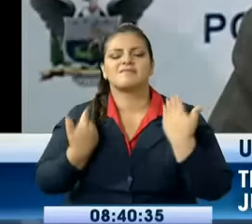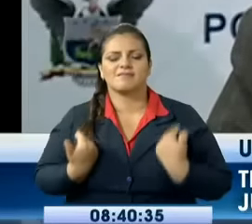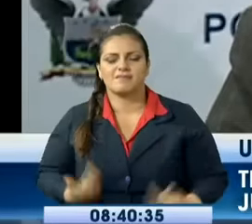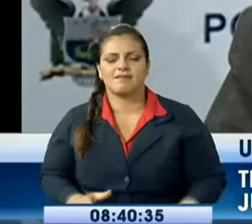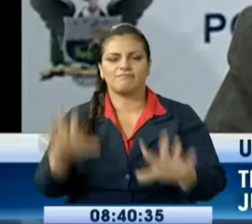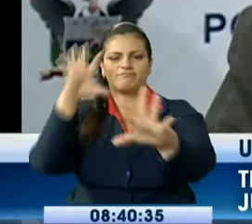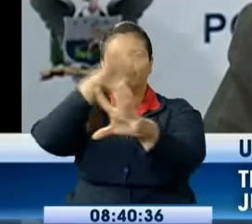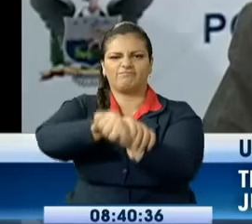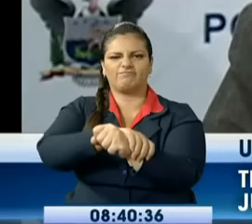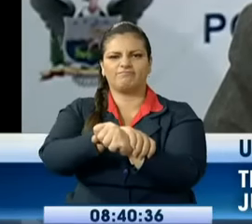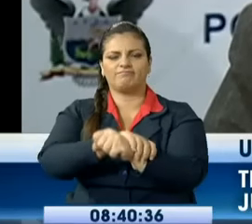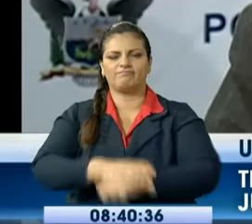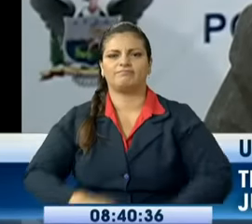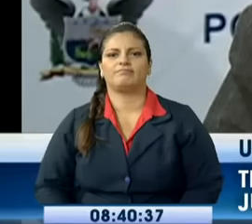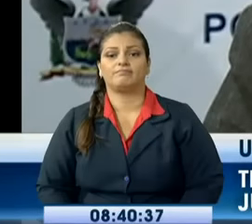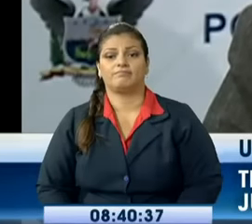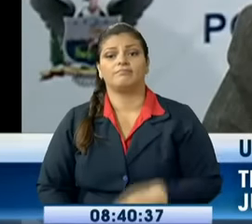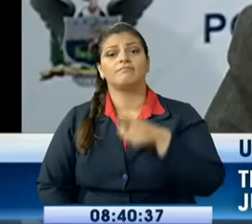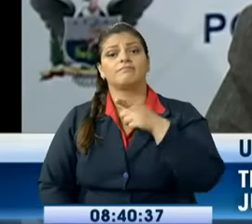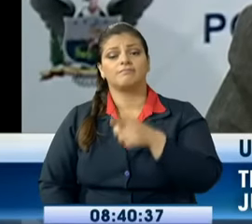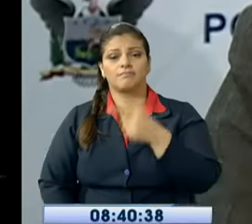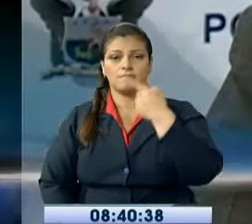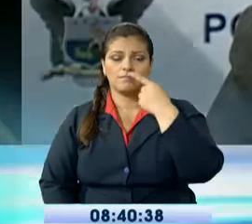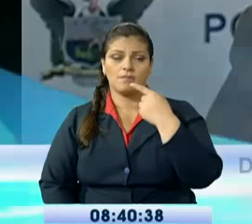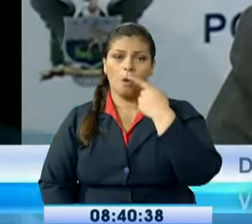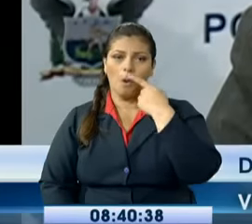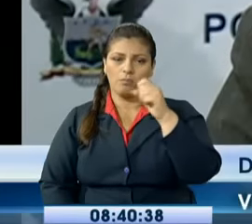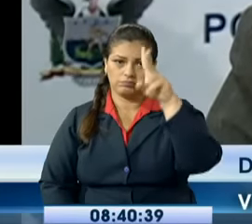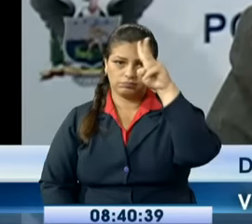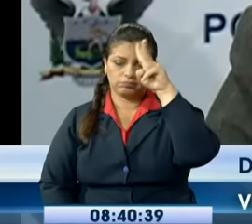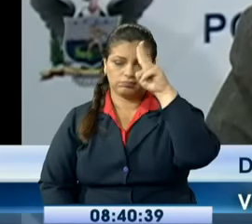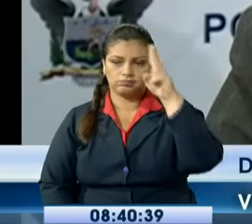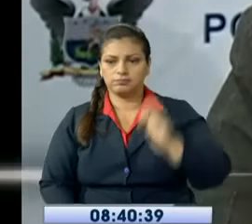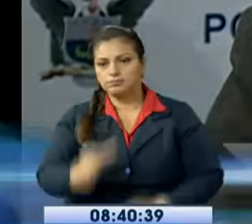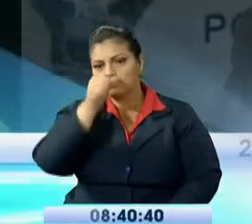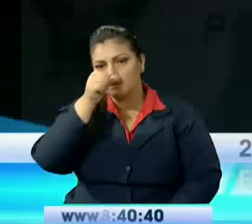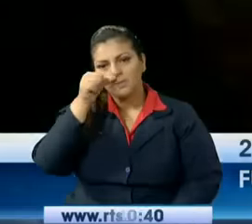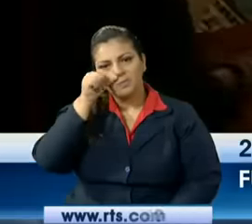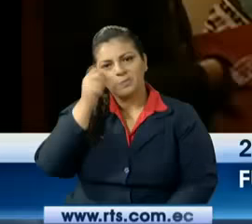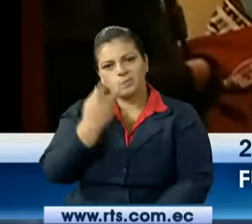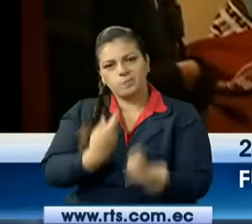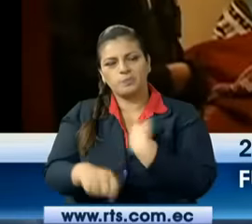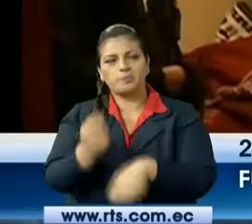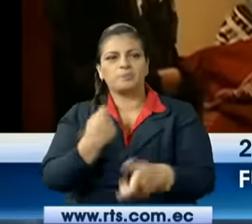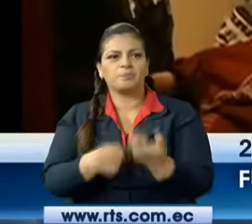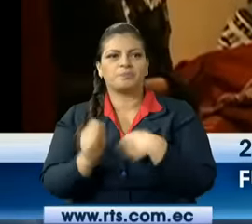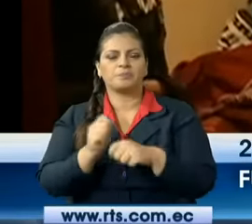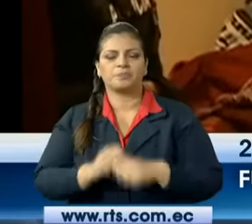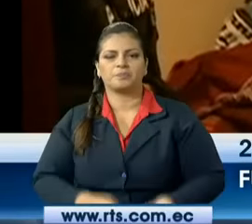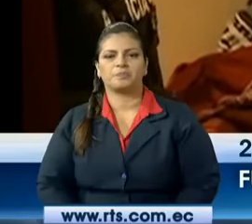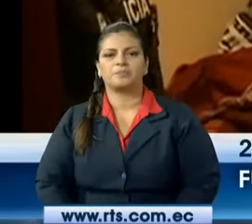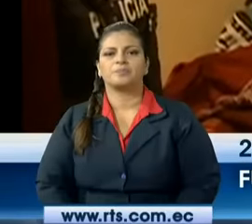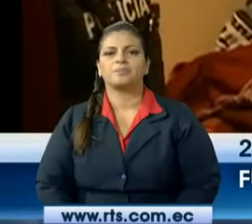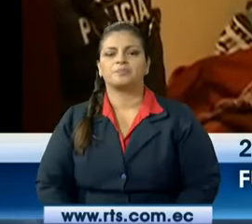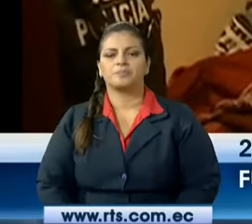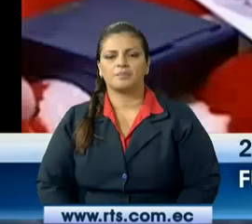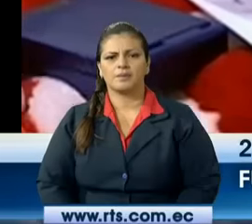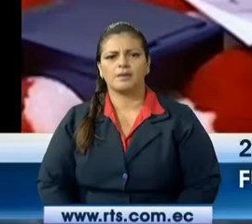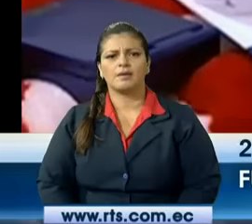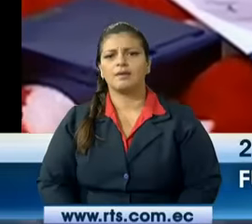el cual se le requiere en Italia es el tráfico de estupefacientes, de asociación ilícita. El hoy detenido residía en la provincia del